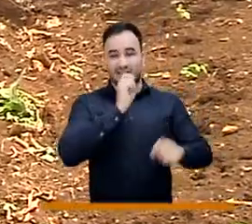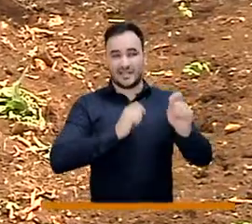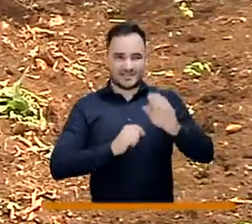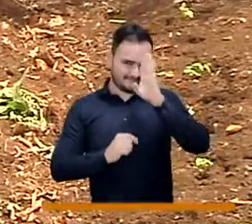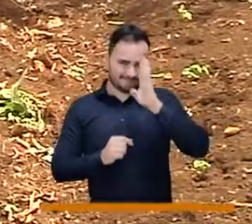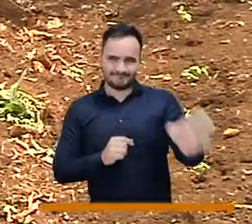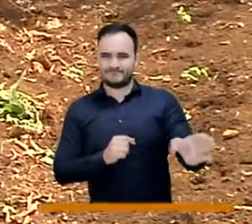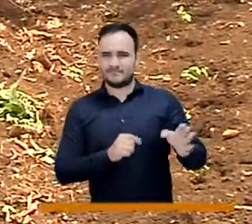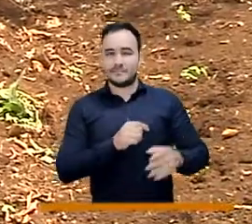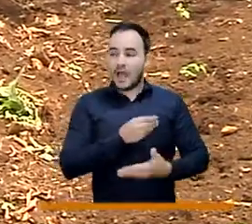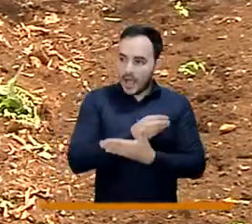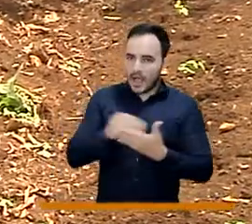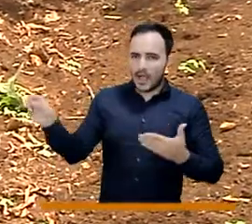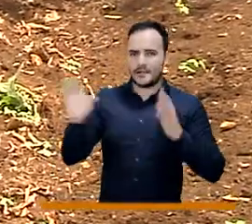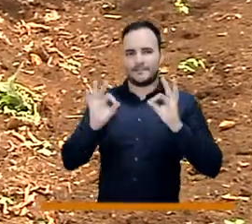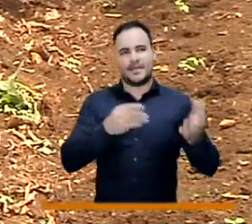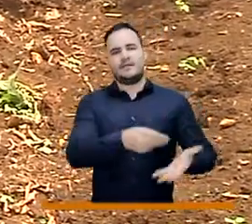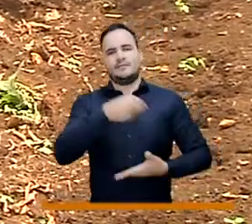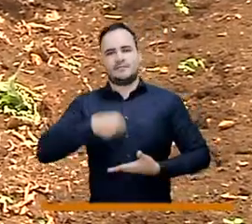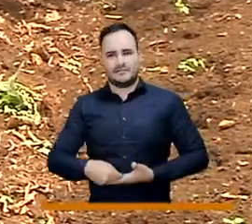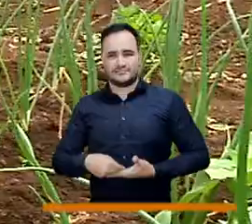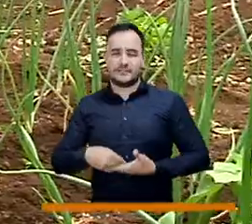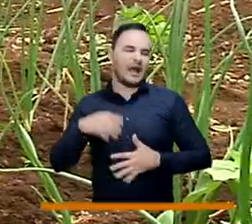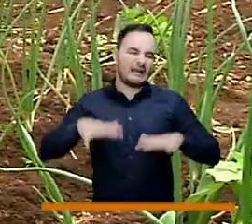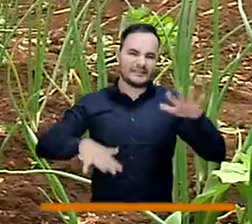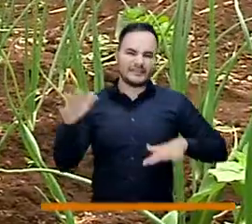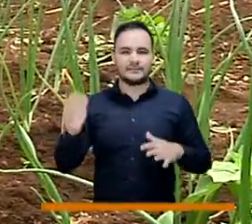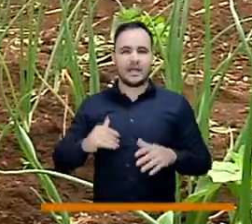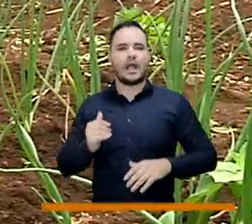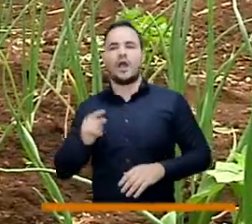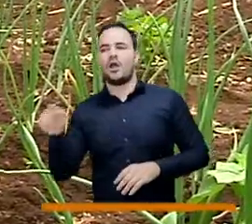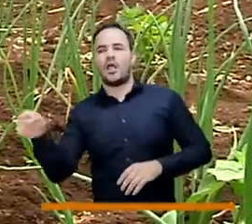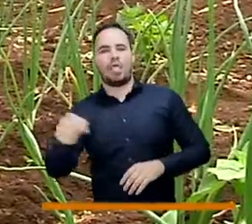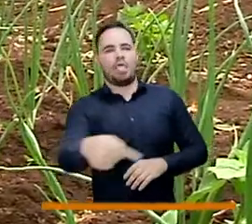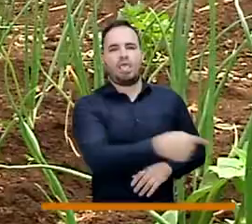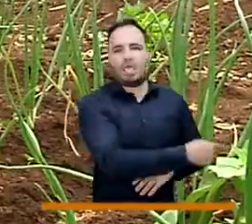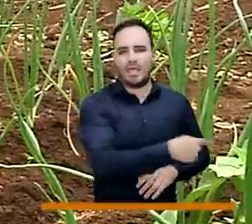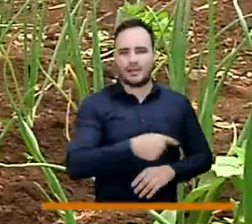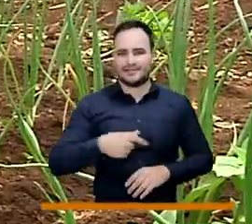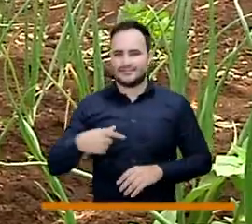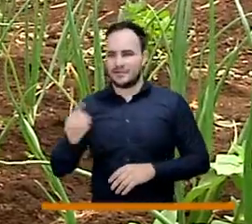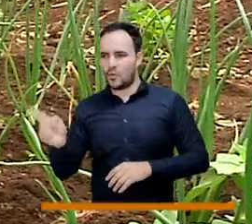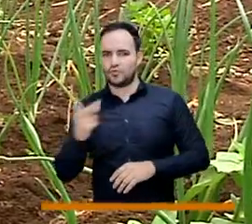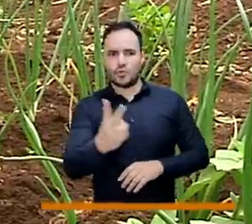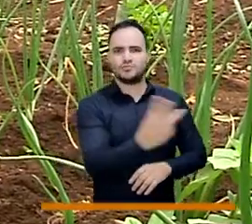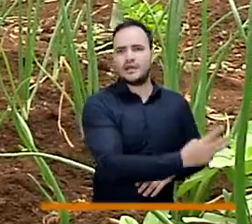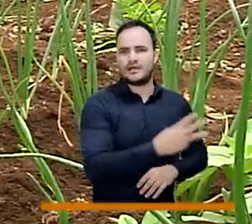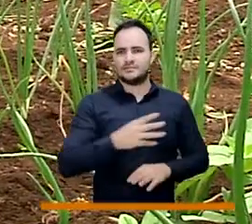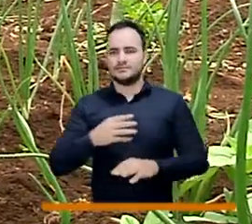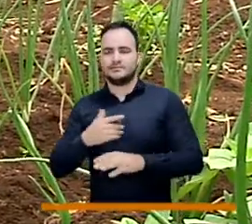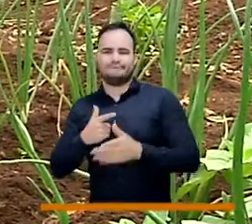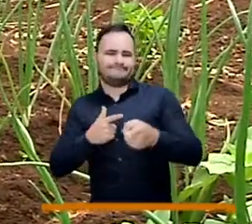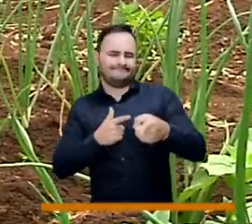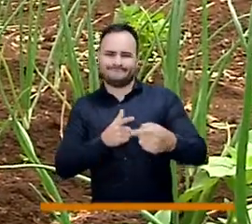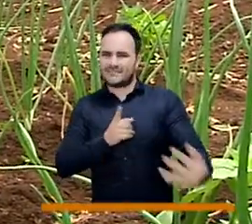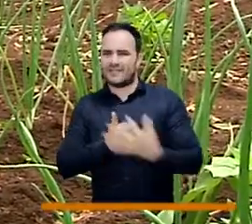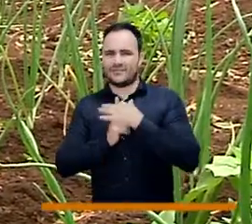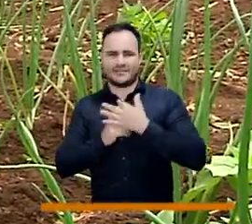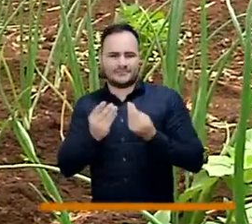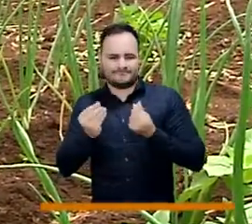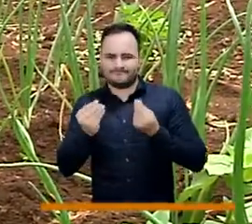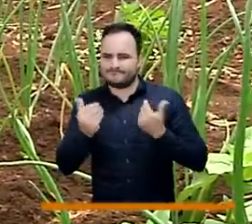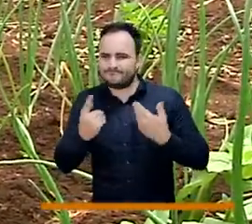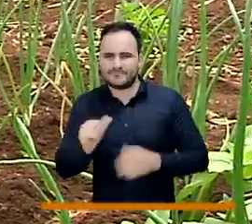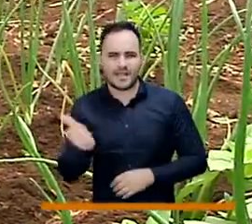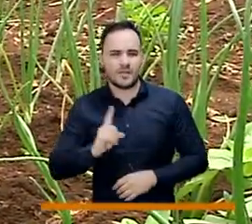digamos, de las disminuciones en temas de cultivos es el intermediario. Entonces, si logramos una política pública rural, donde hagamos